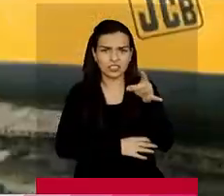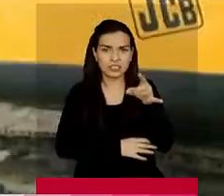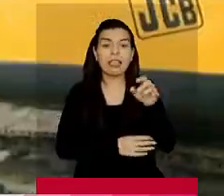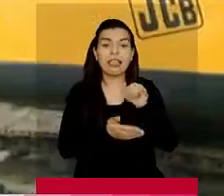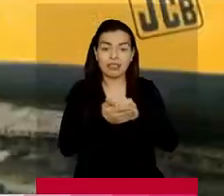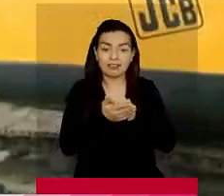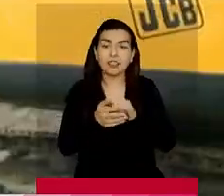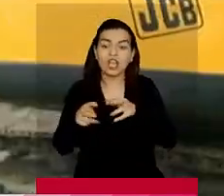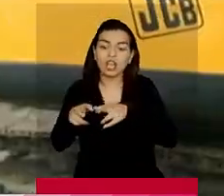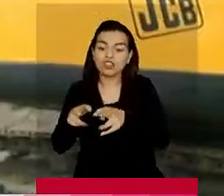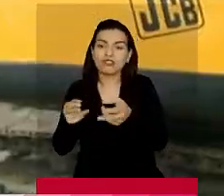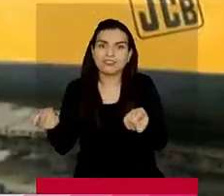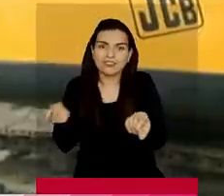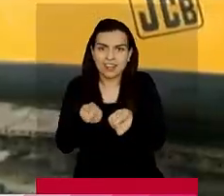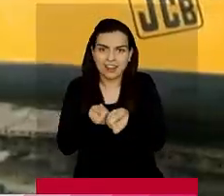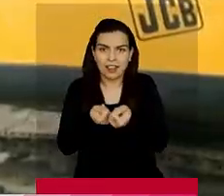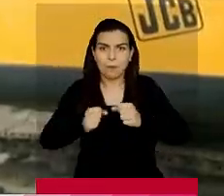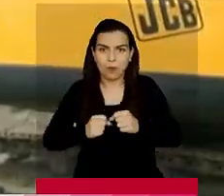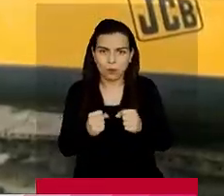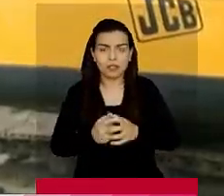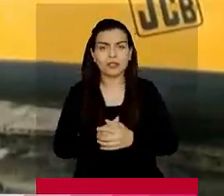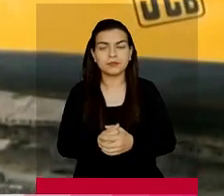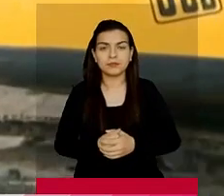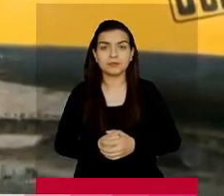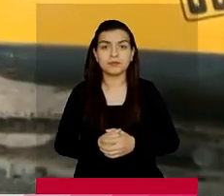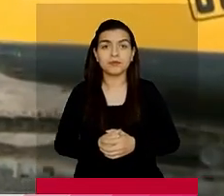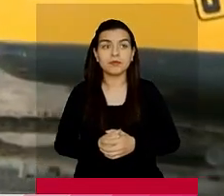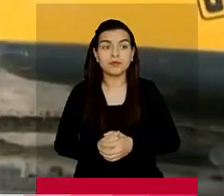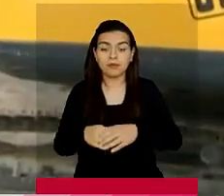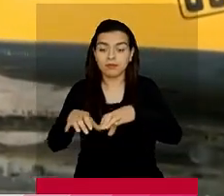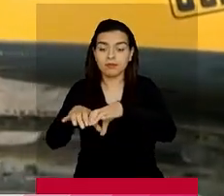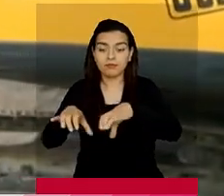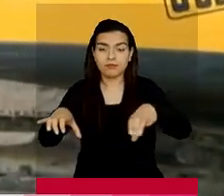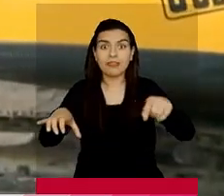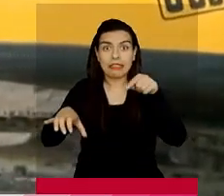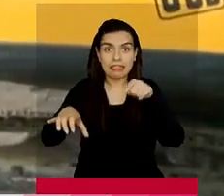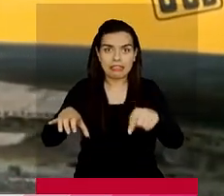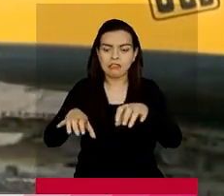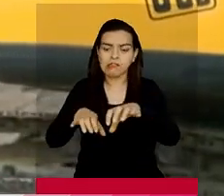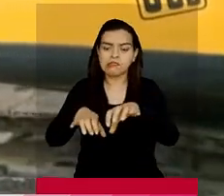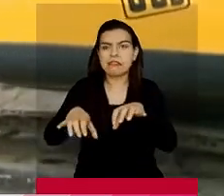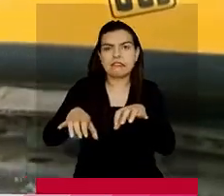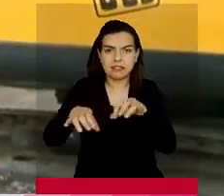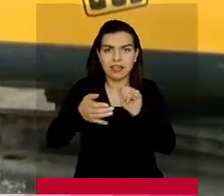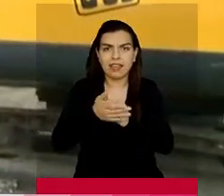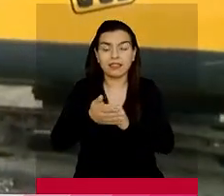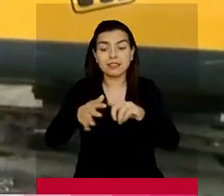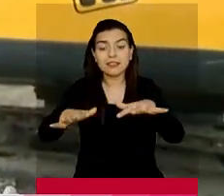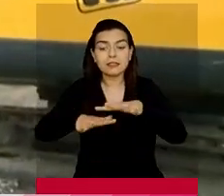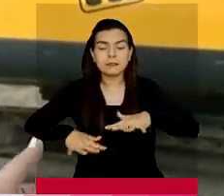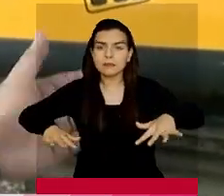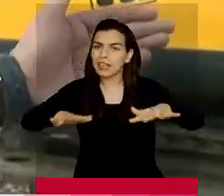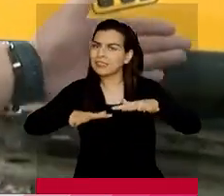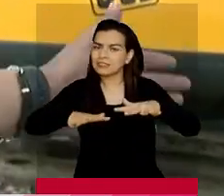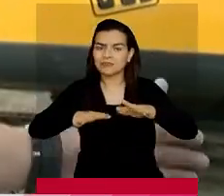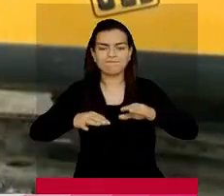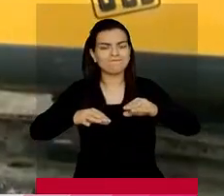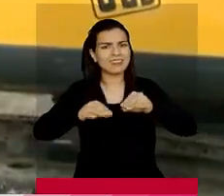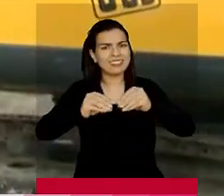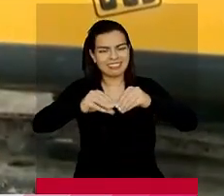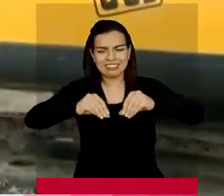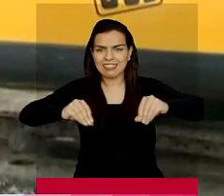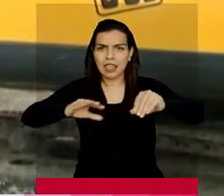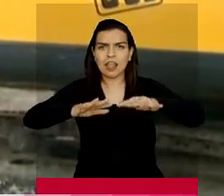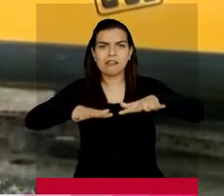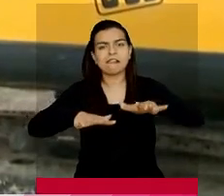tubo presenta unos desplazamientos, es una zona que tiene mucha inestabilidad de suelos, por tanto que se encuentra